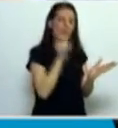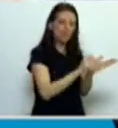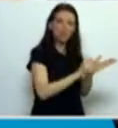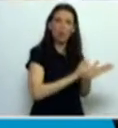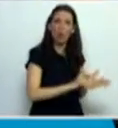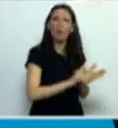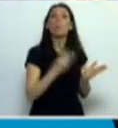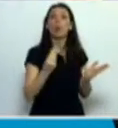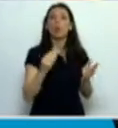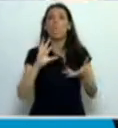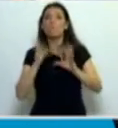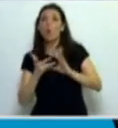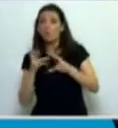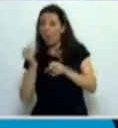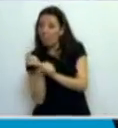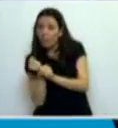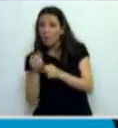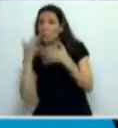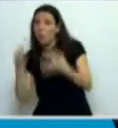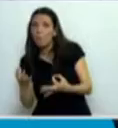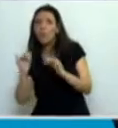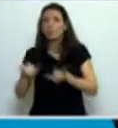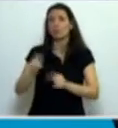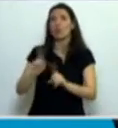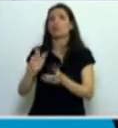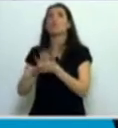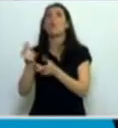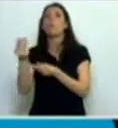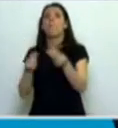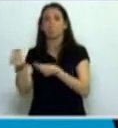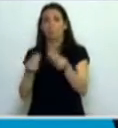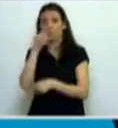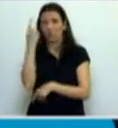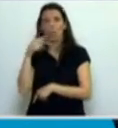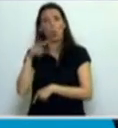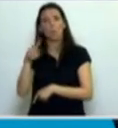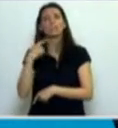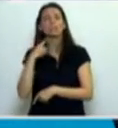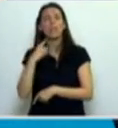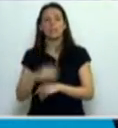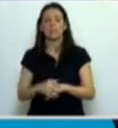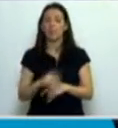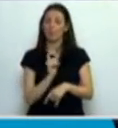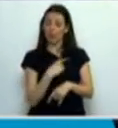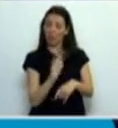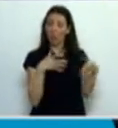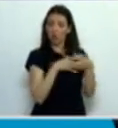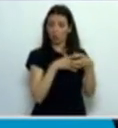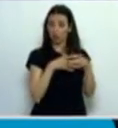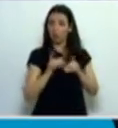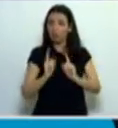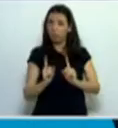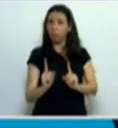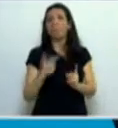que se ha ejecutado, por supuesto críticas sobre la forma en que se ha ejecutado ese presupuesto. Nosotros volvemos a sostener